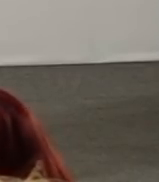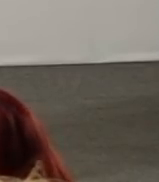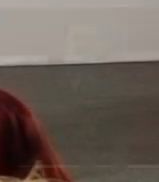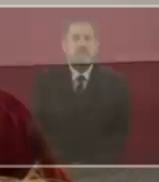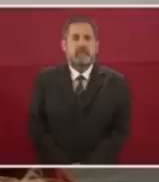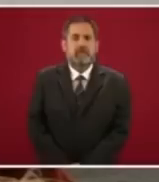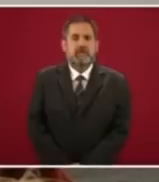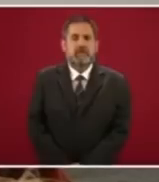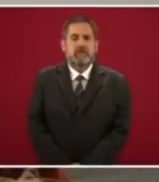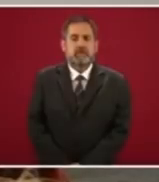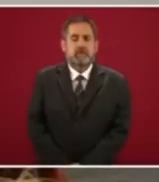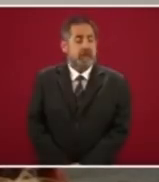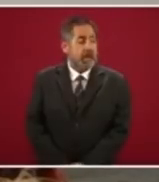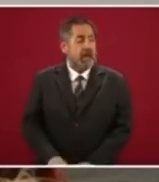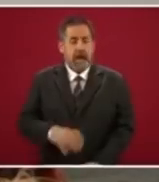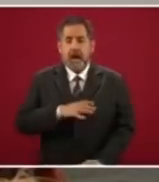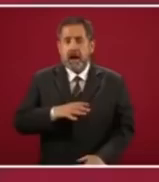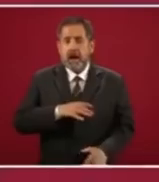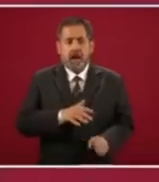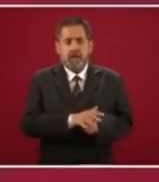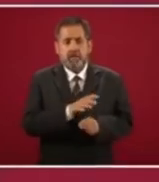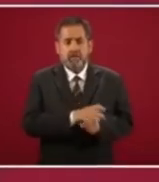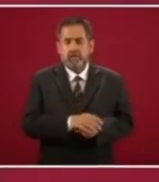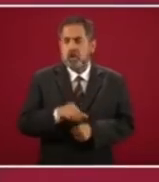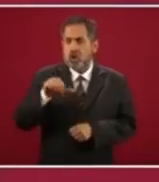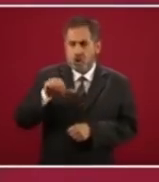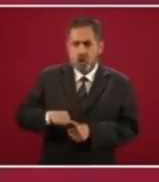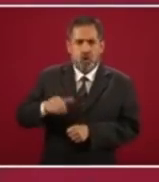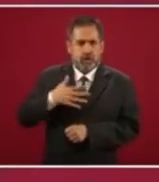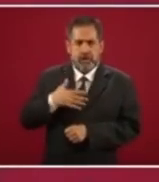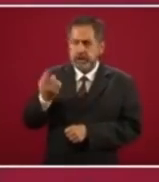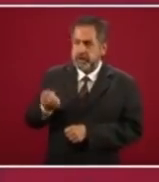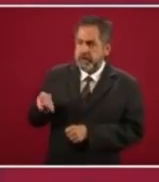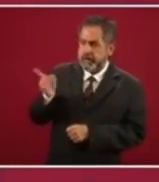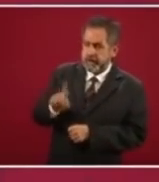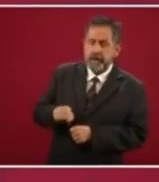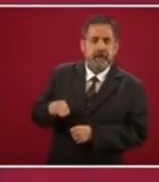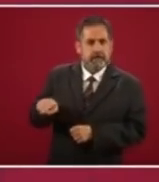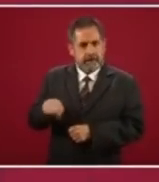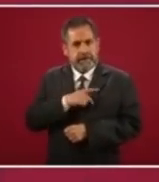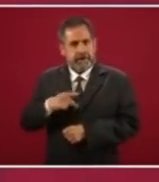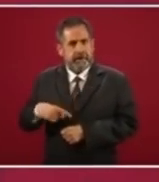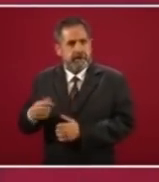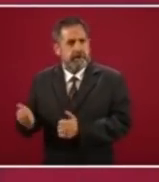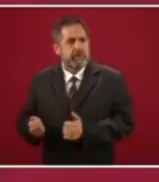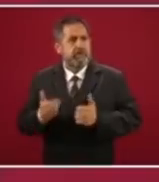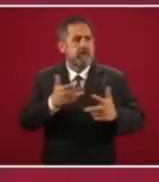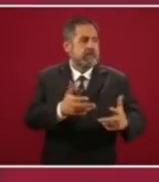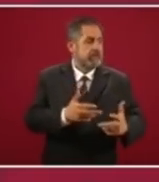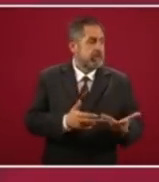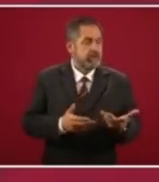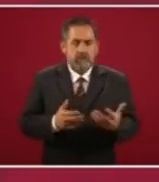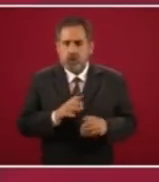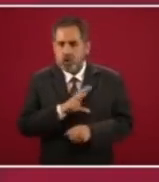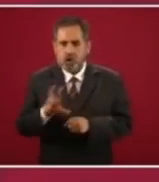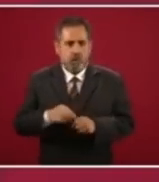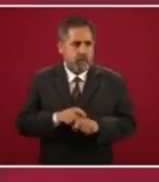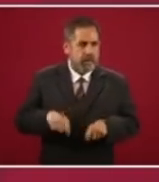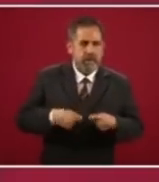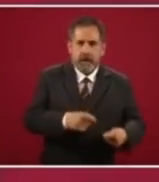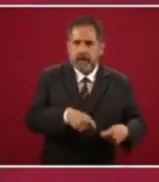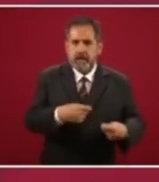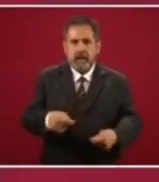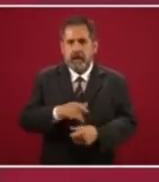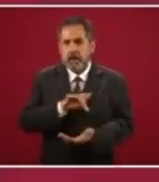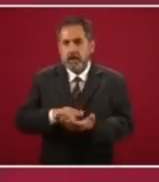ya hoy mismo se ha dado la instrucción para que no falte el medicamento.